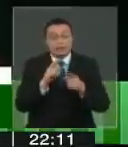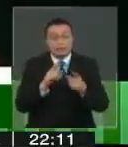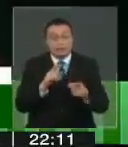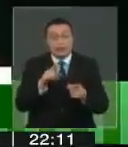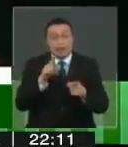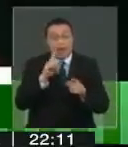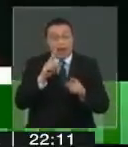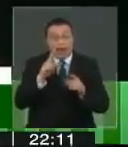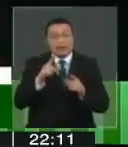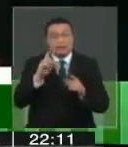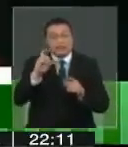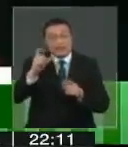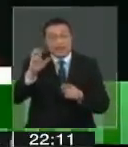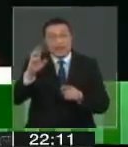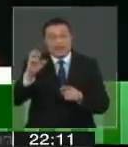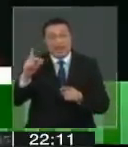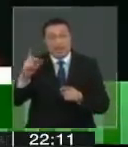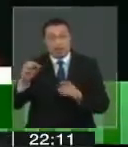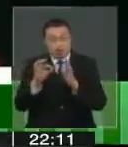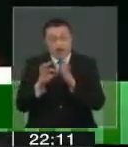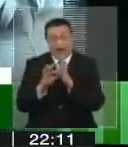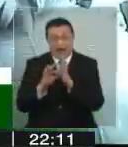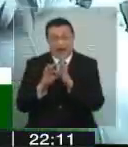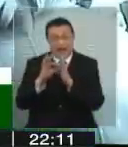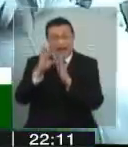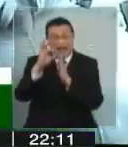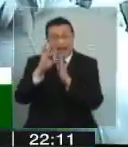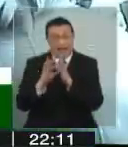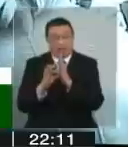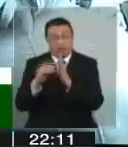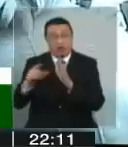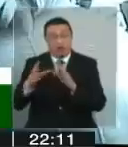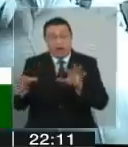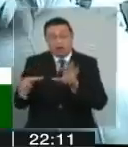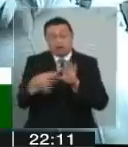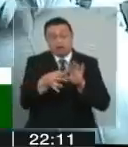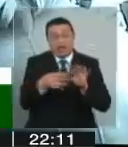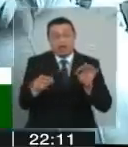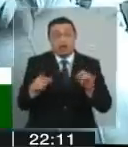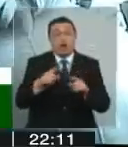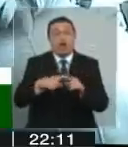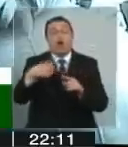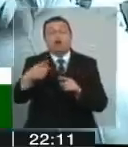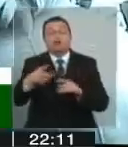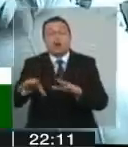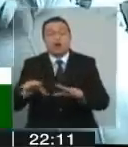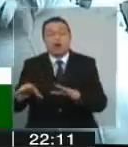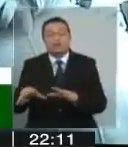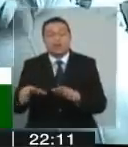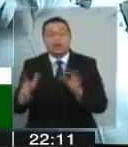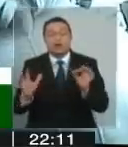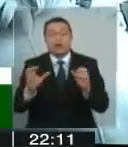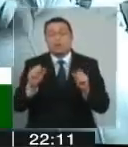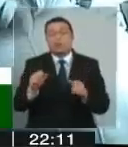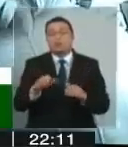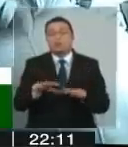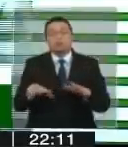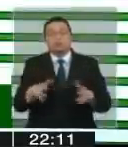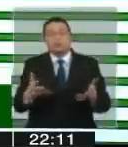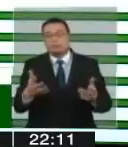este caso sí hay o no hay grado y si normalmente viene asociado, por ejemplo, a otras cosas que puede ser, no